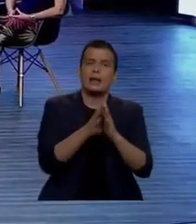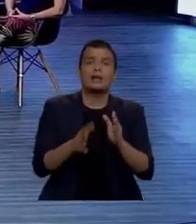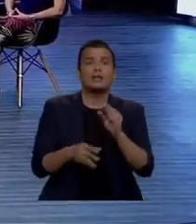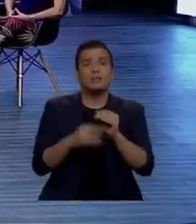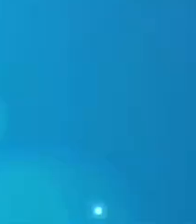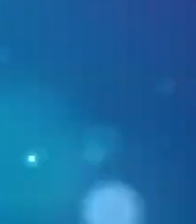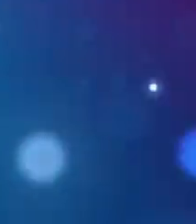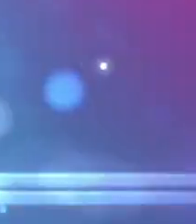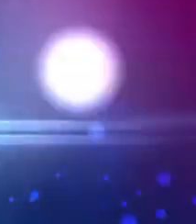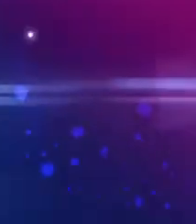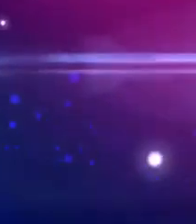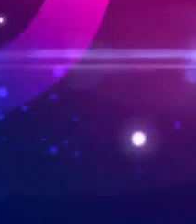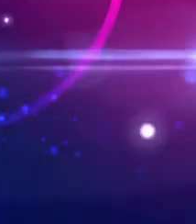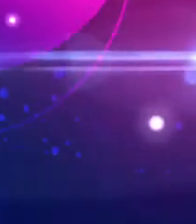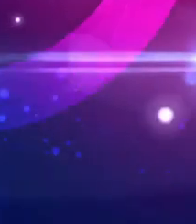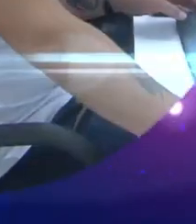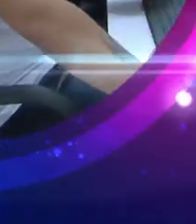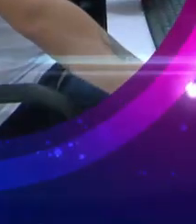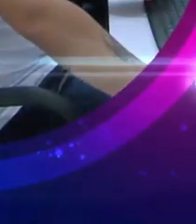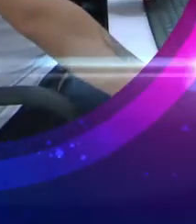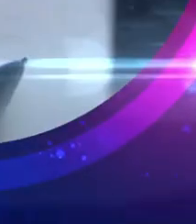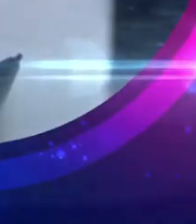en el día de hoy